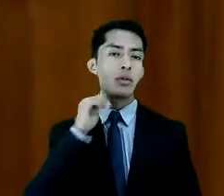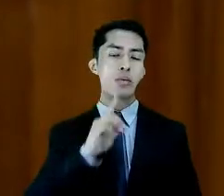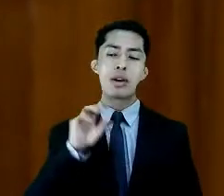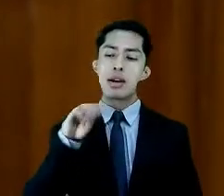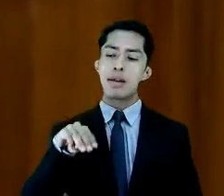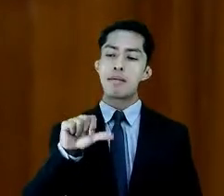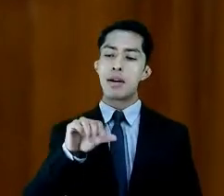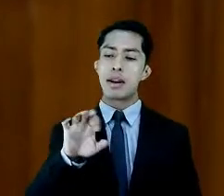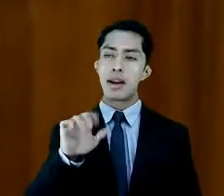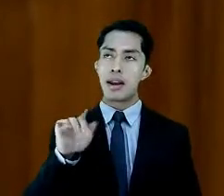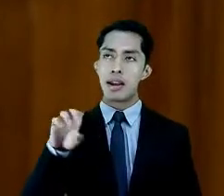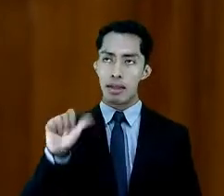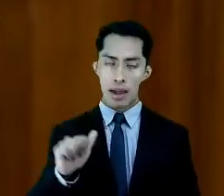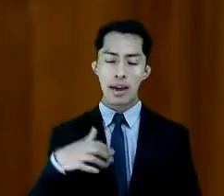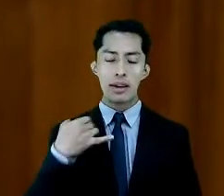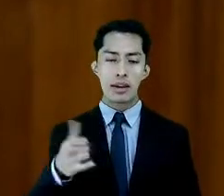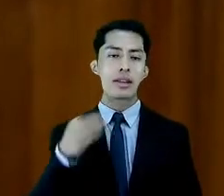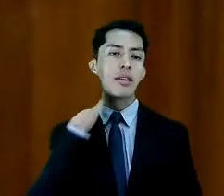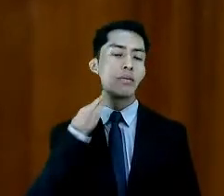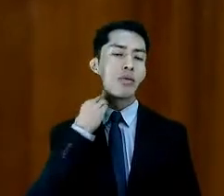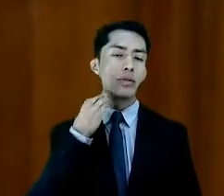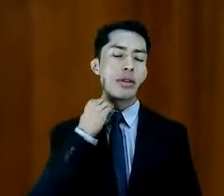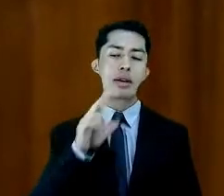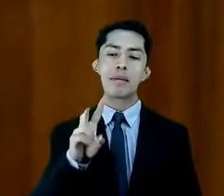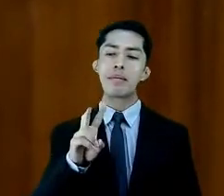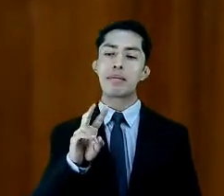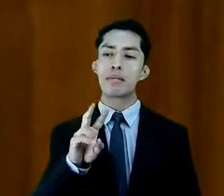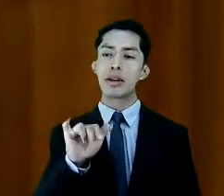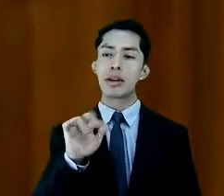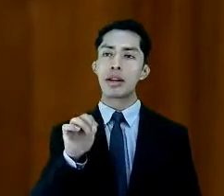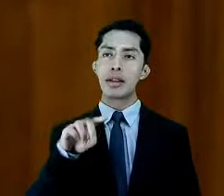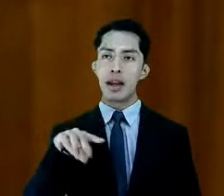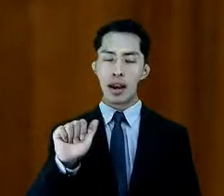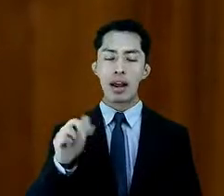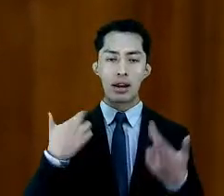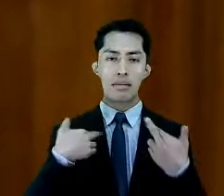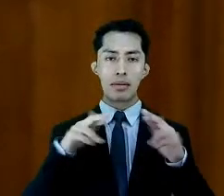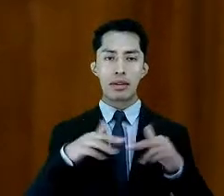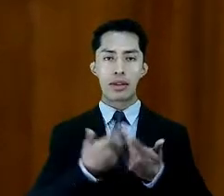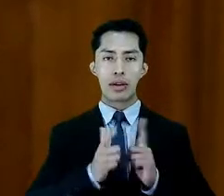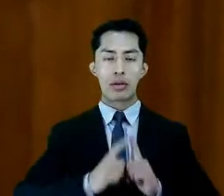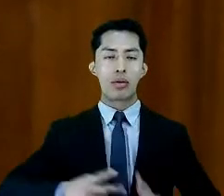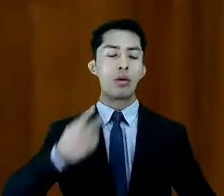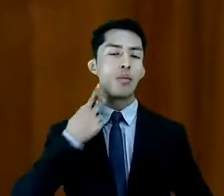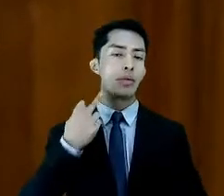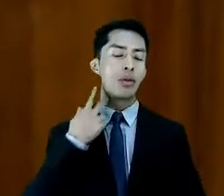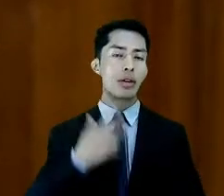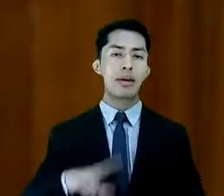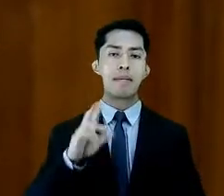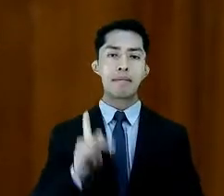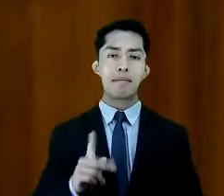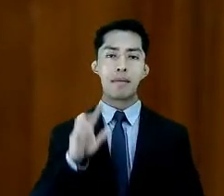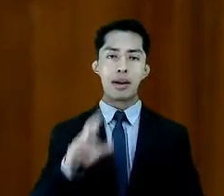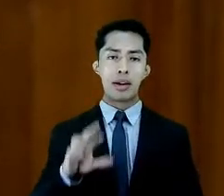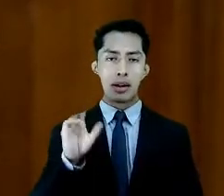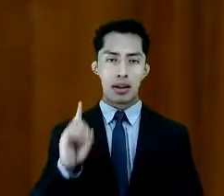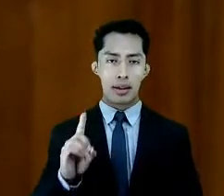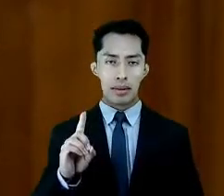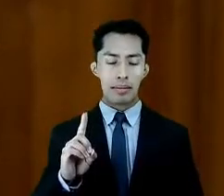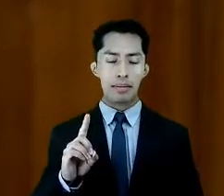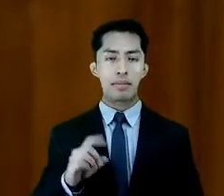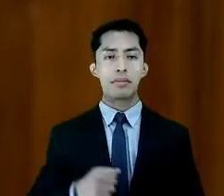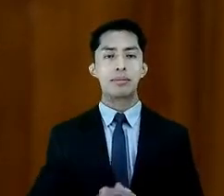Elida Castelán Mondragón y la diputada Viridiana Fuentes Cruz, en nombre del Grupo Parlamentario del Partido de la Revolución